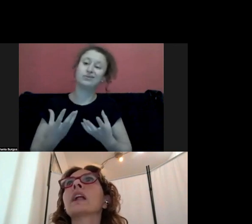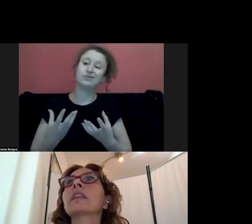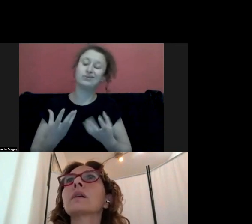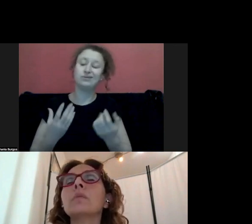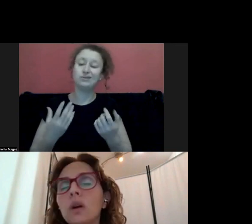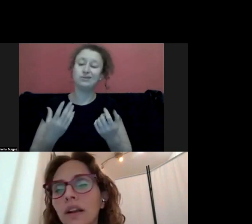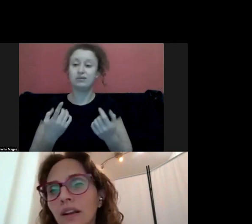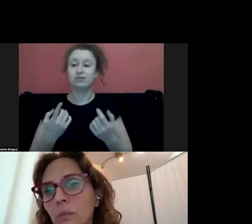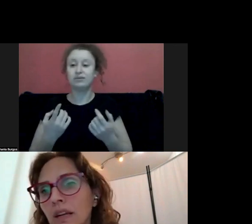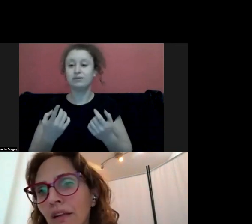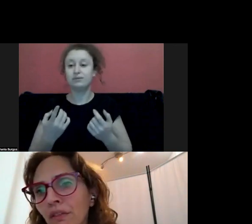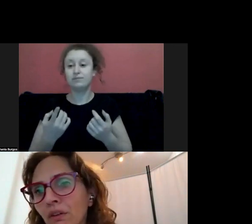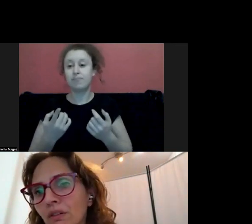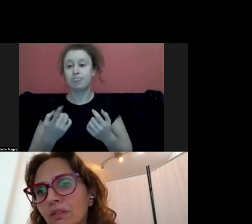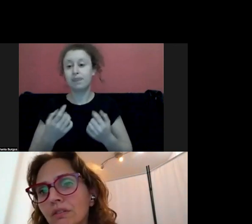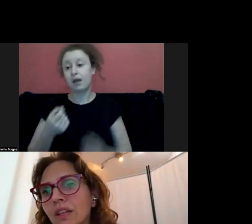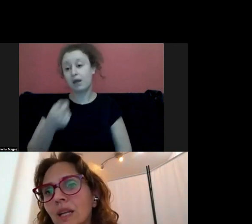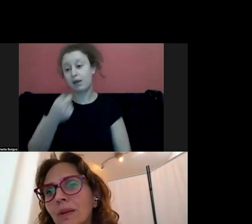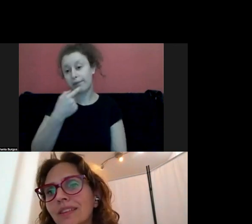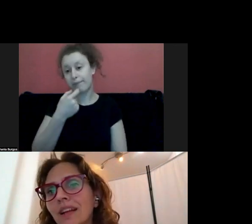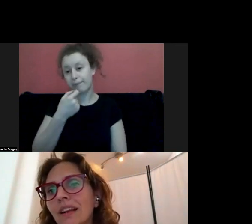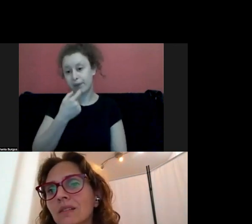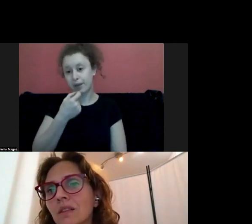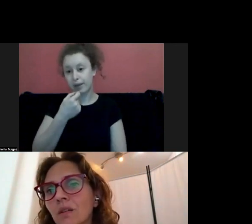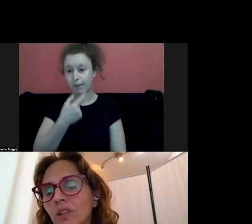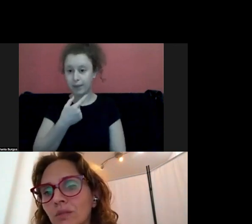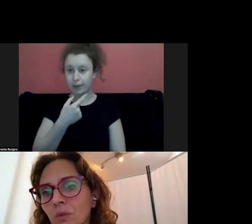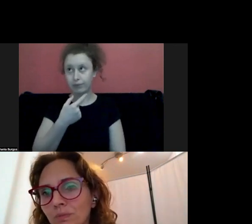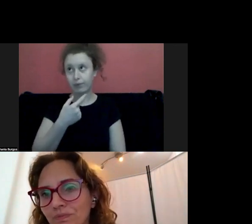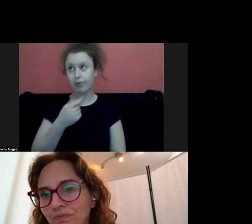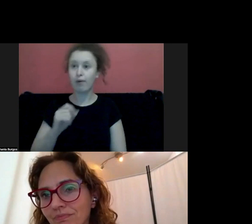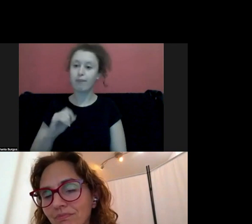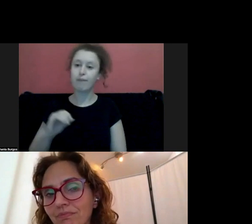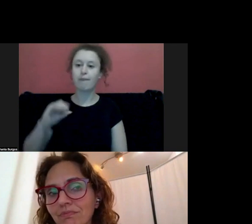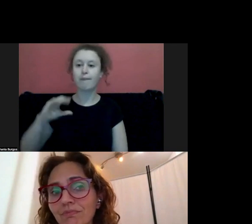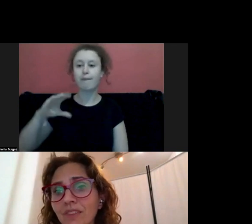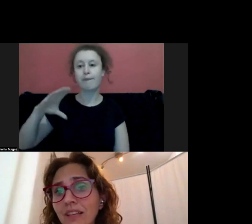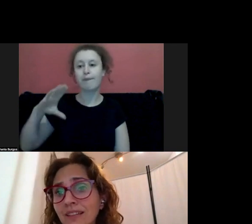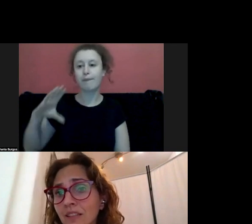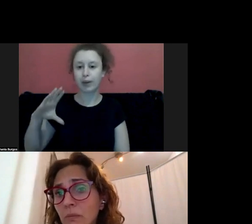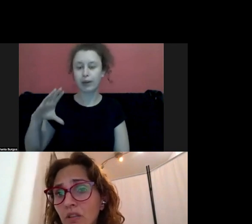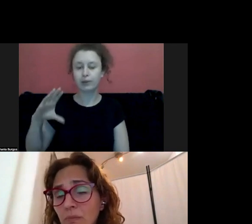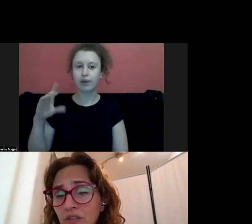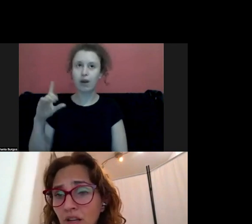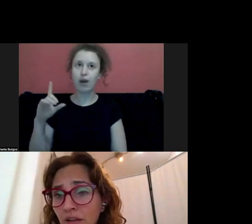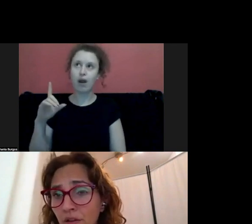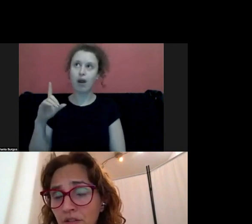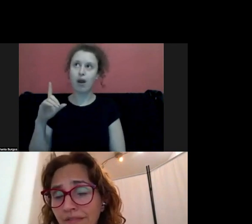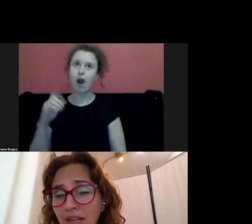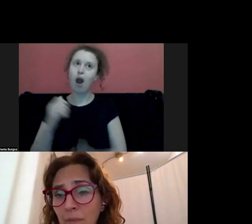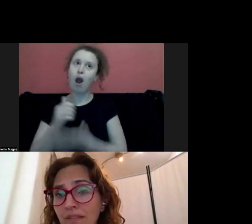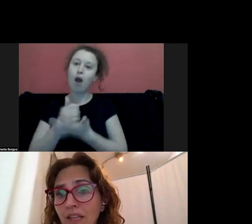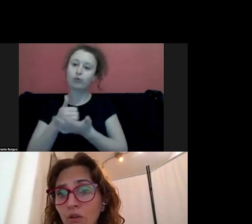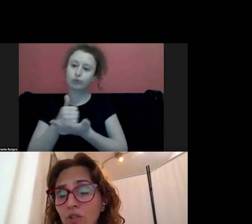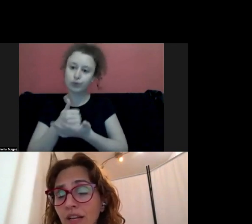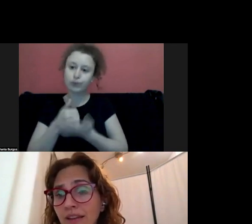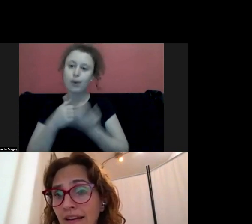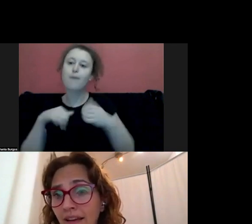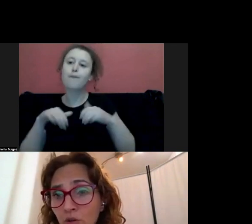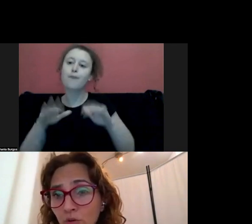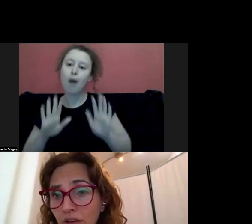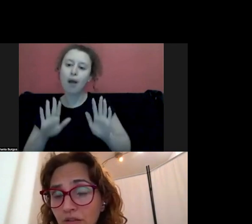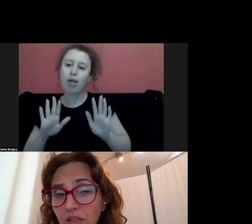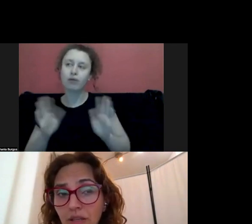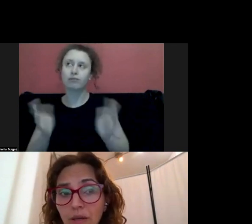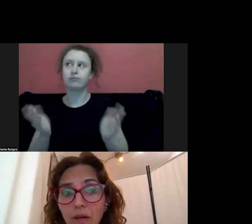el paracetamol en el embarazo incrementa el riesgo de autismo. Este tipo de investigaciones, sinceramente, no sé a quién